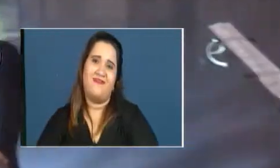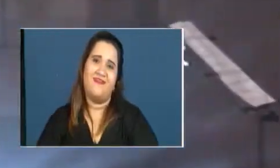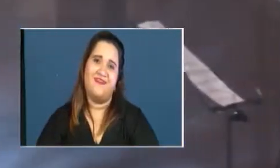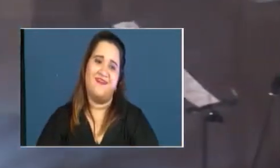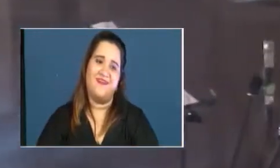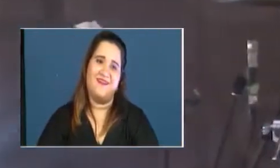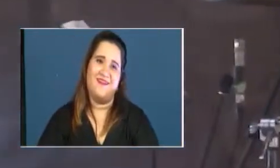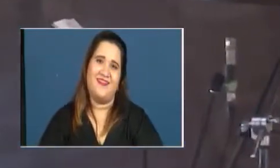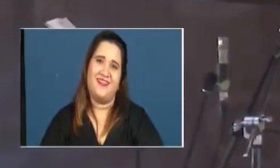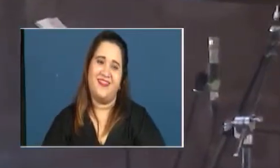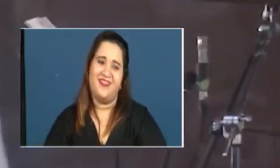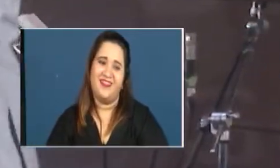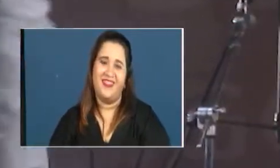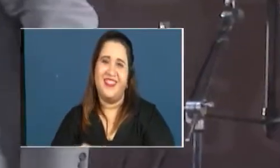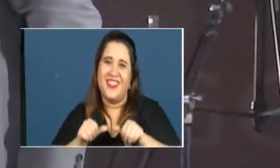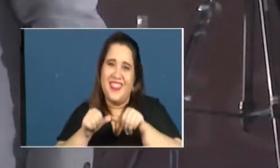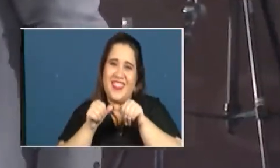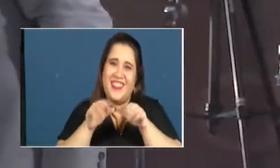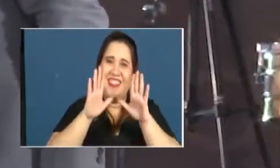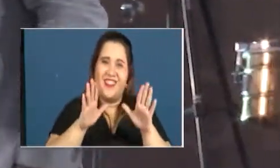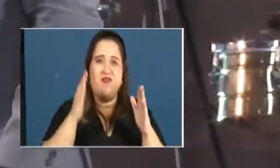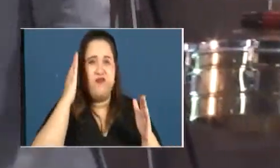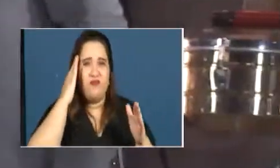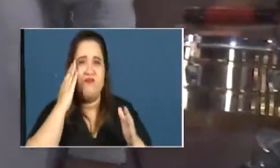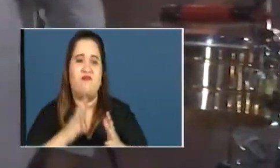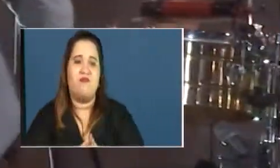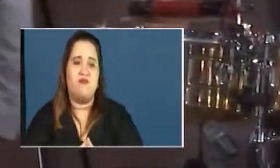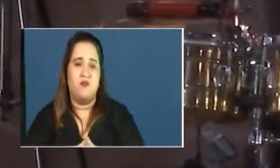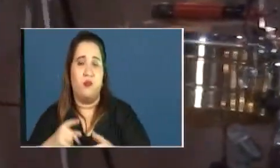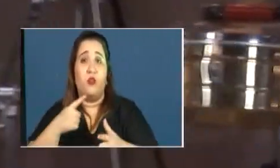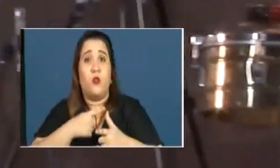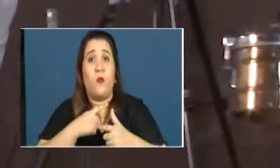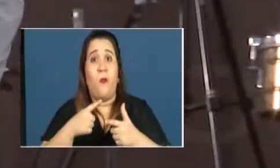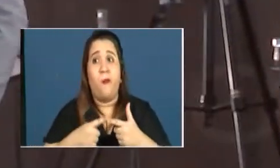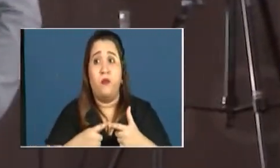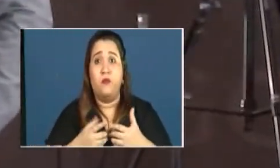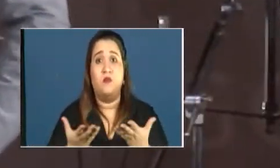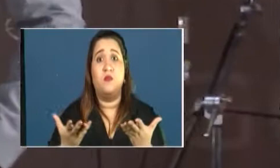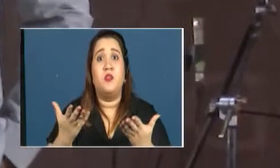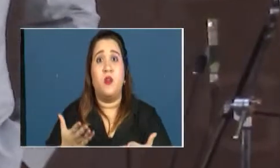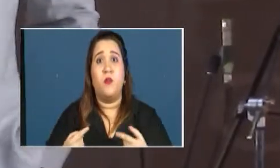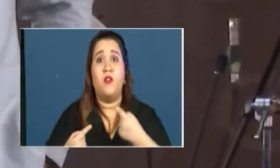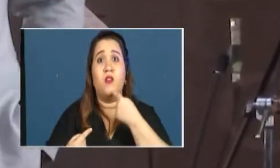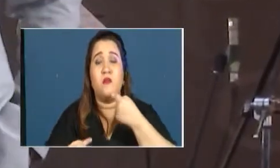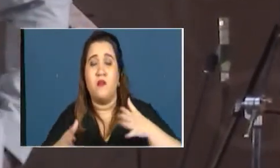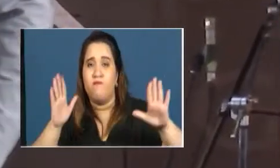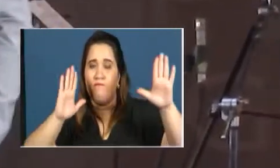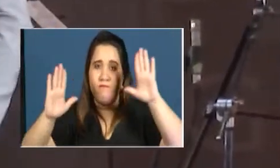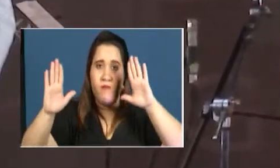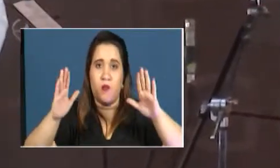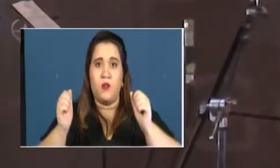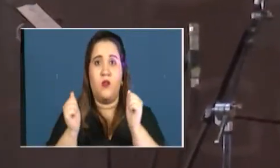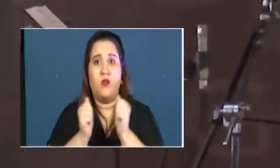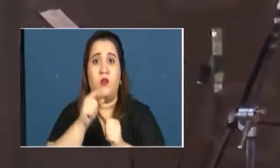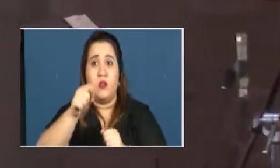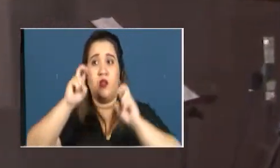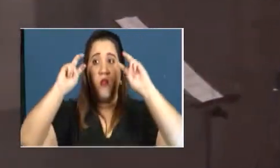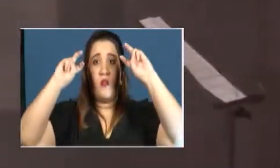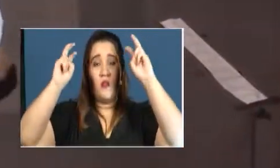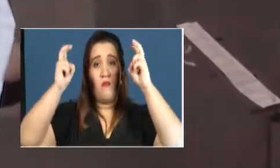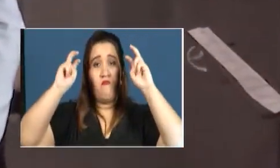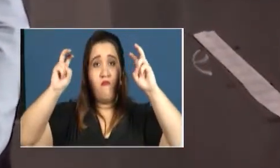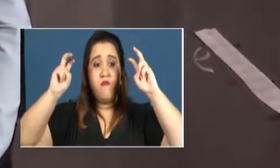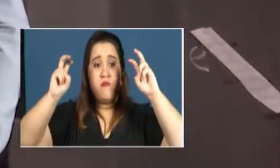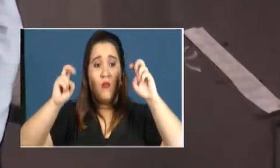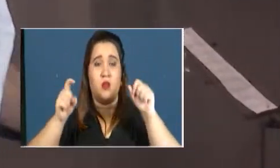Es la cosa. Por ahí va, ¿cierto? Entonces, queremos despedirnos con este tema